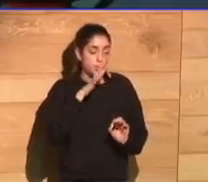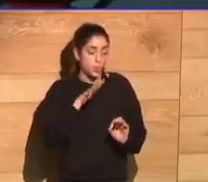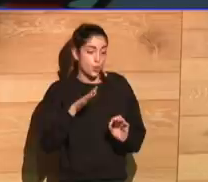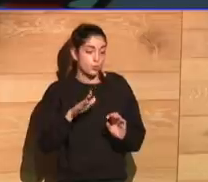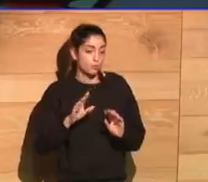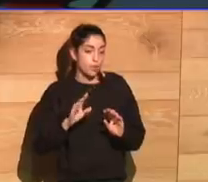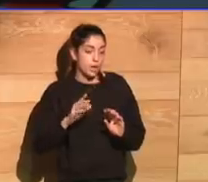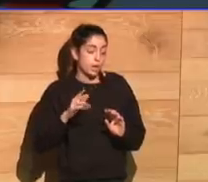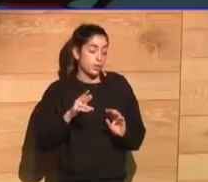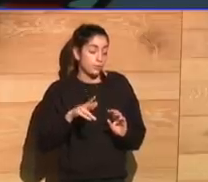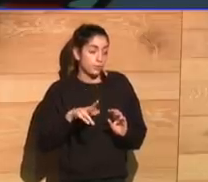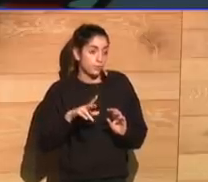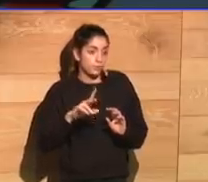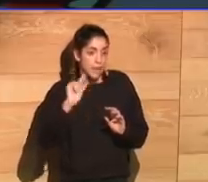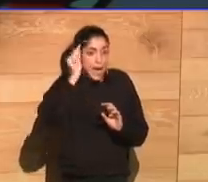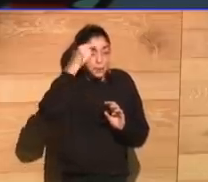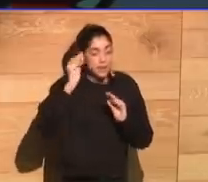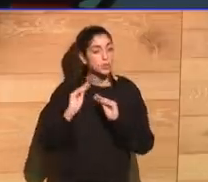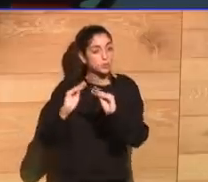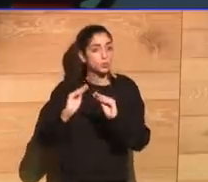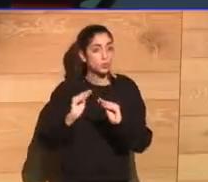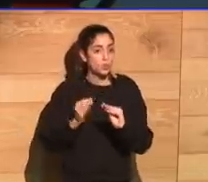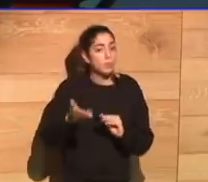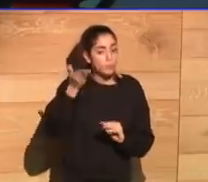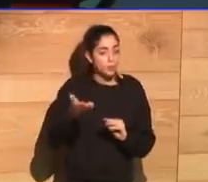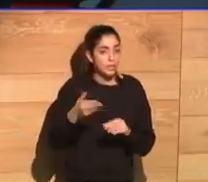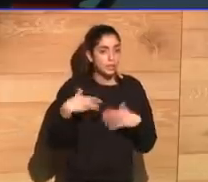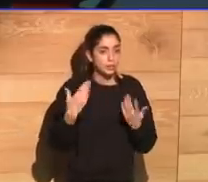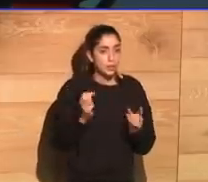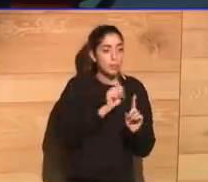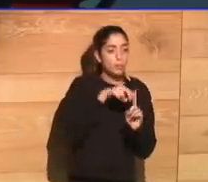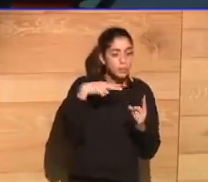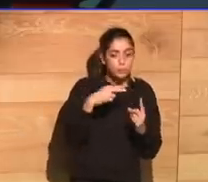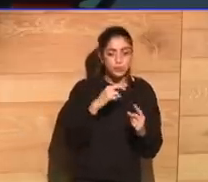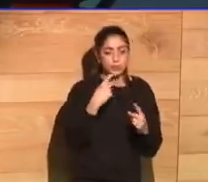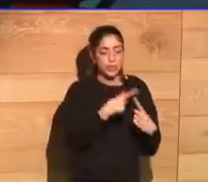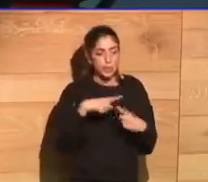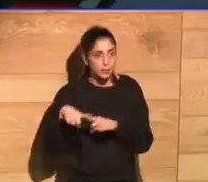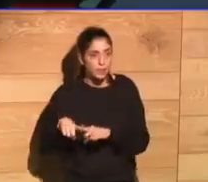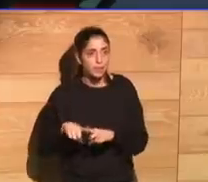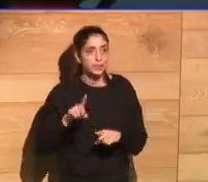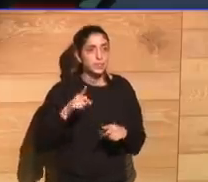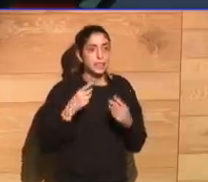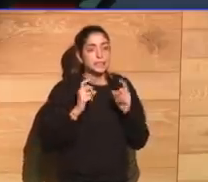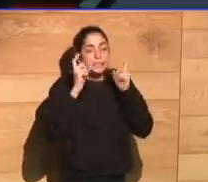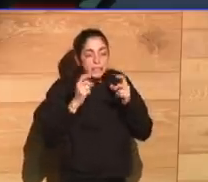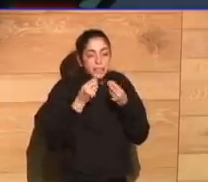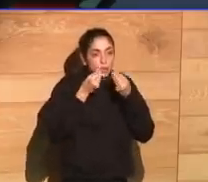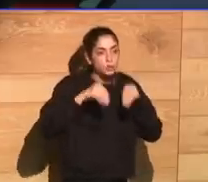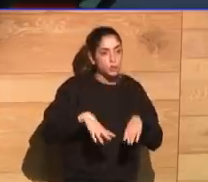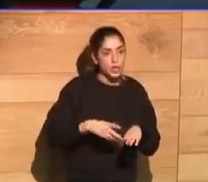cualquier otra historia, se puede abordar desde muy diferentes puntos de vista, priorizando esto, dando importancia a esto, tratando de hacer una historia épica o